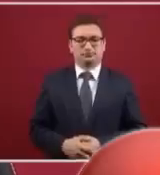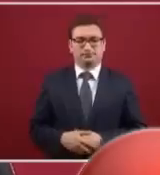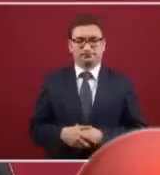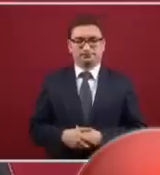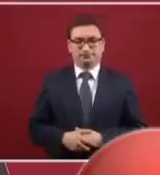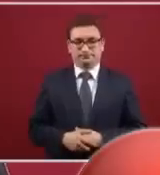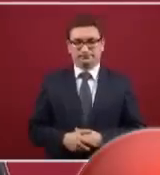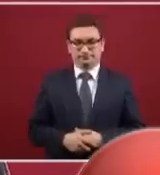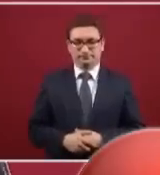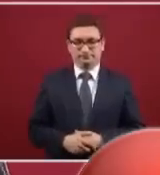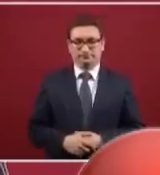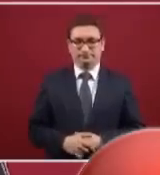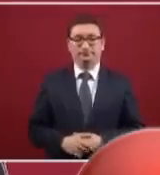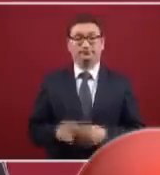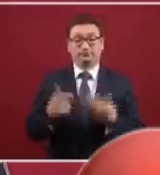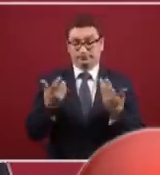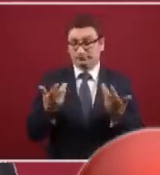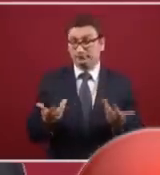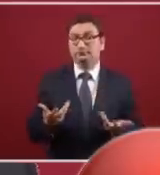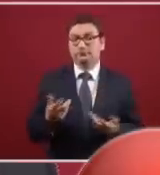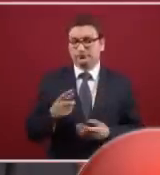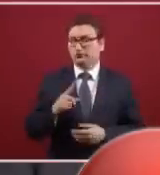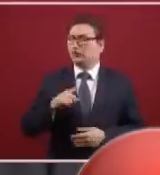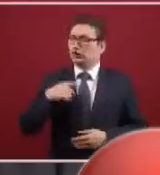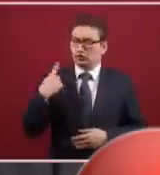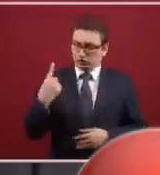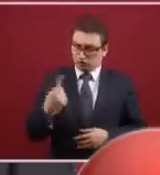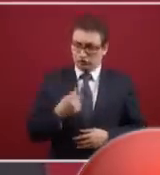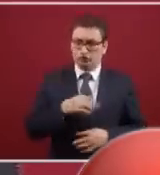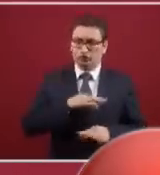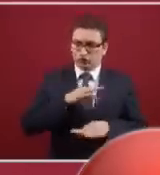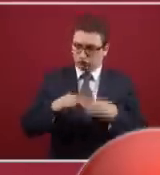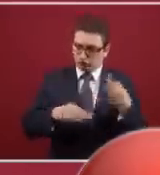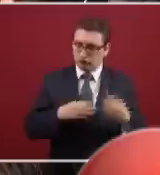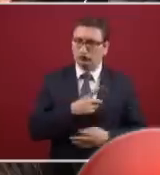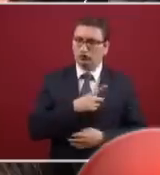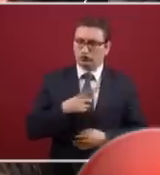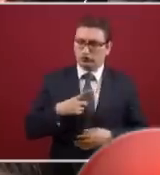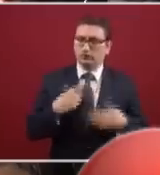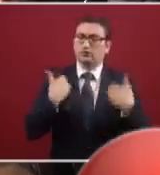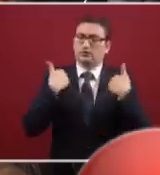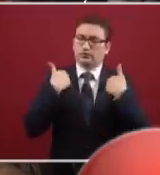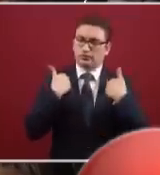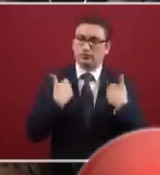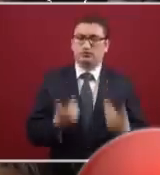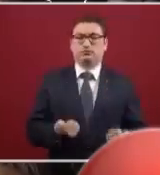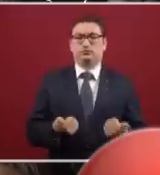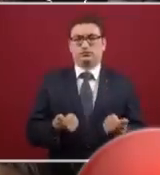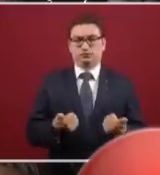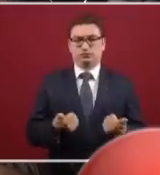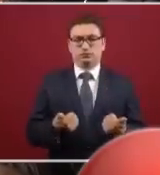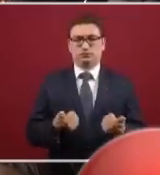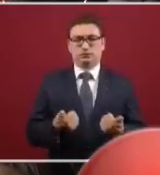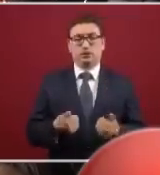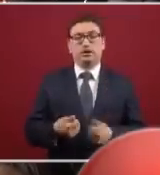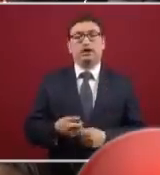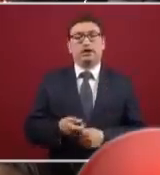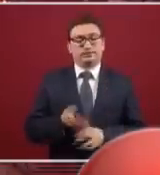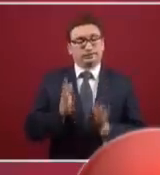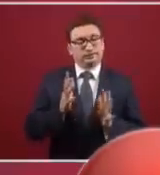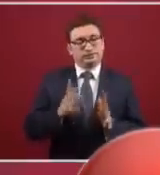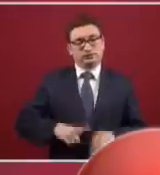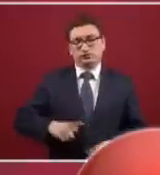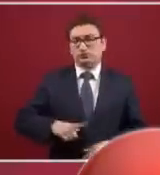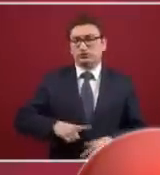Entonces, todos tenemos que entender que esto ya